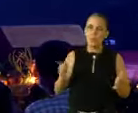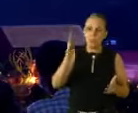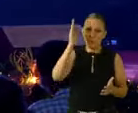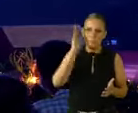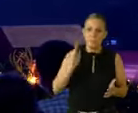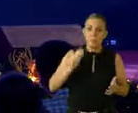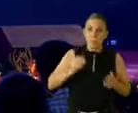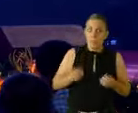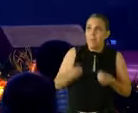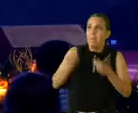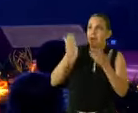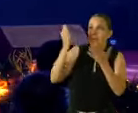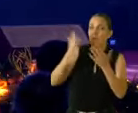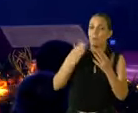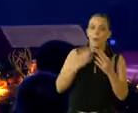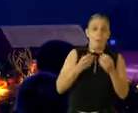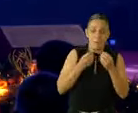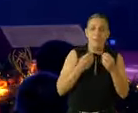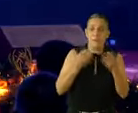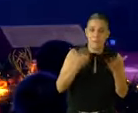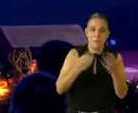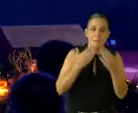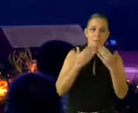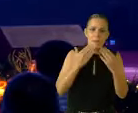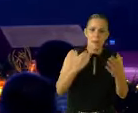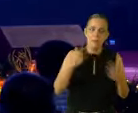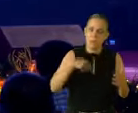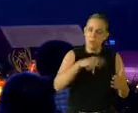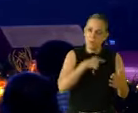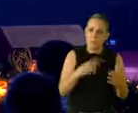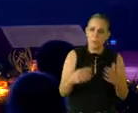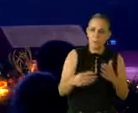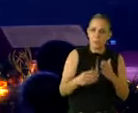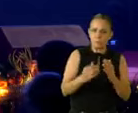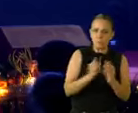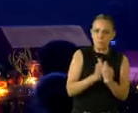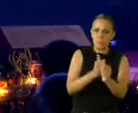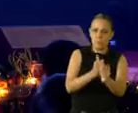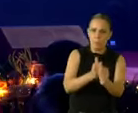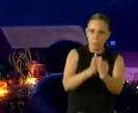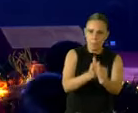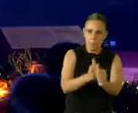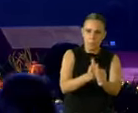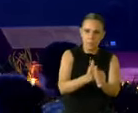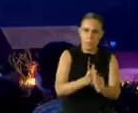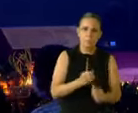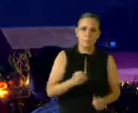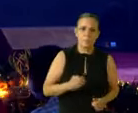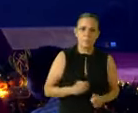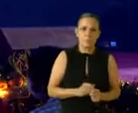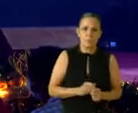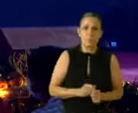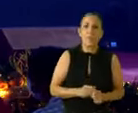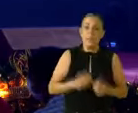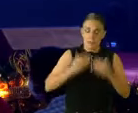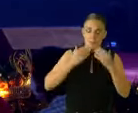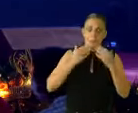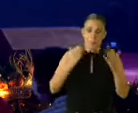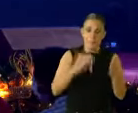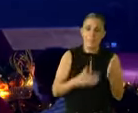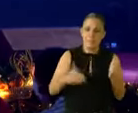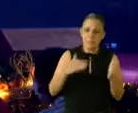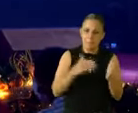Le damos gracias, ¿verdad?, a nuestros apóstoles, a Tommy, por esta oportunidad que nos ha concedido. También queremos darle las gracias a